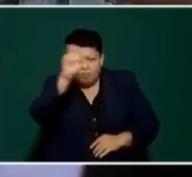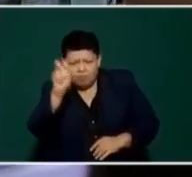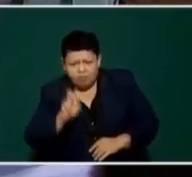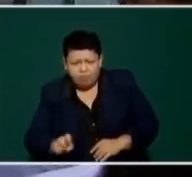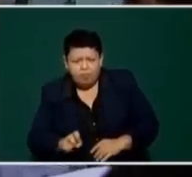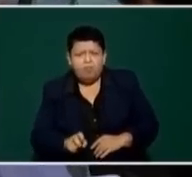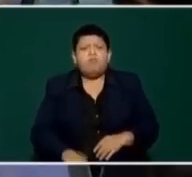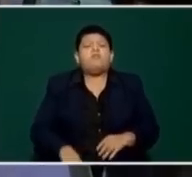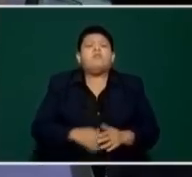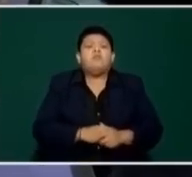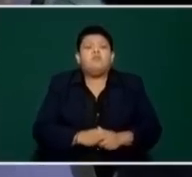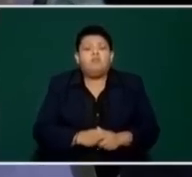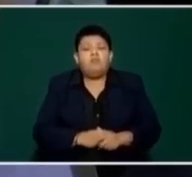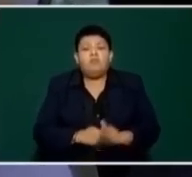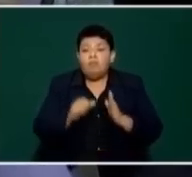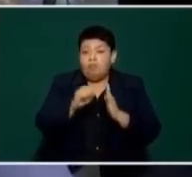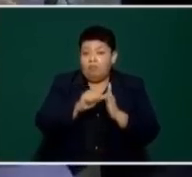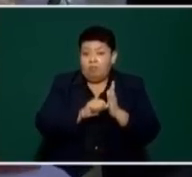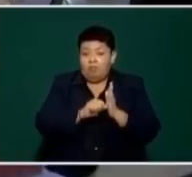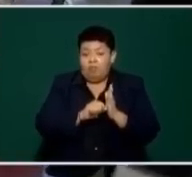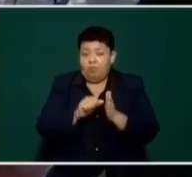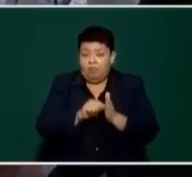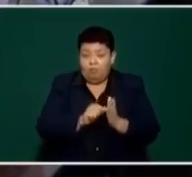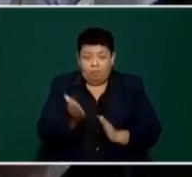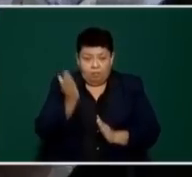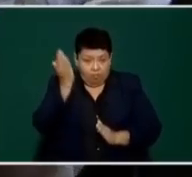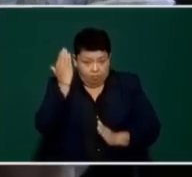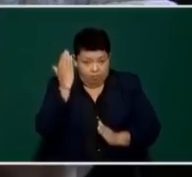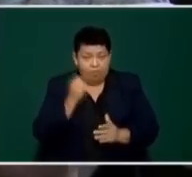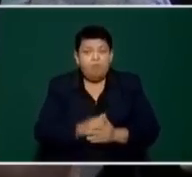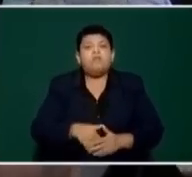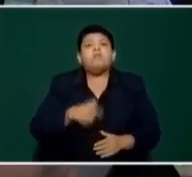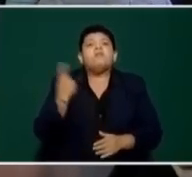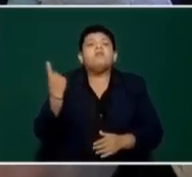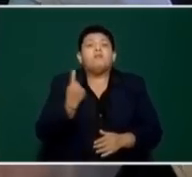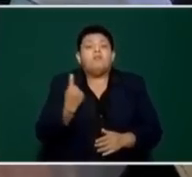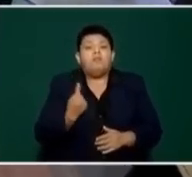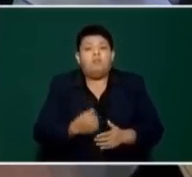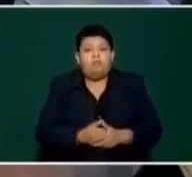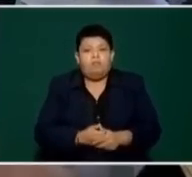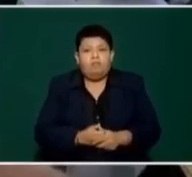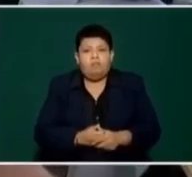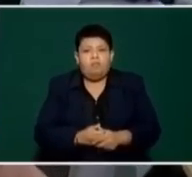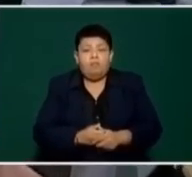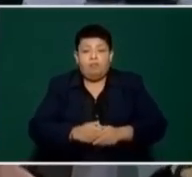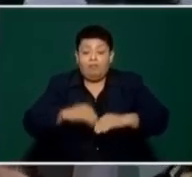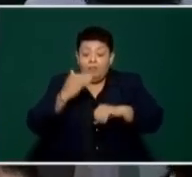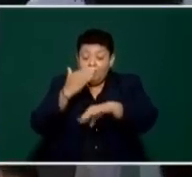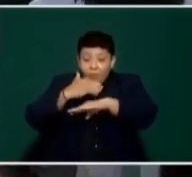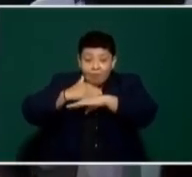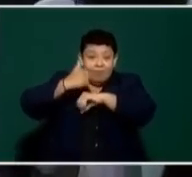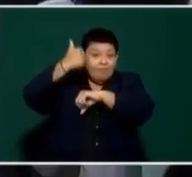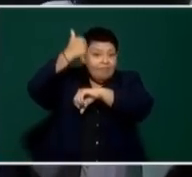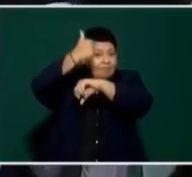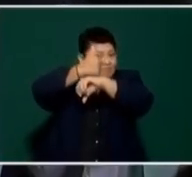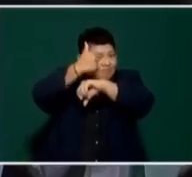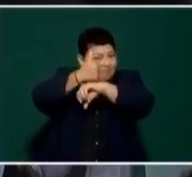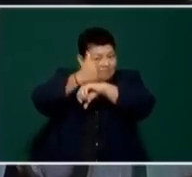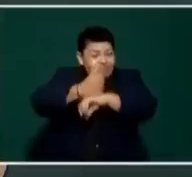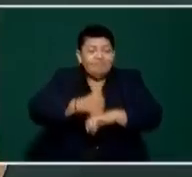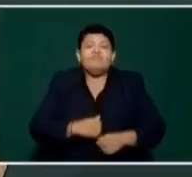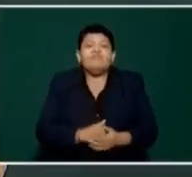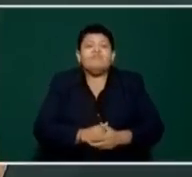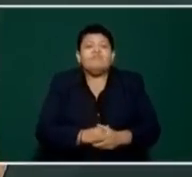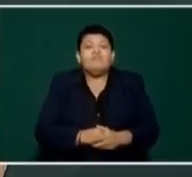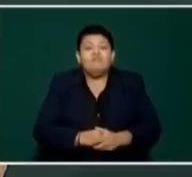58.5% en el mes pasado y que nos puso a la cabeza como el estado que